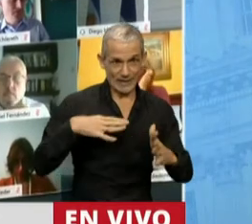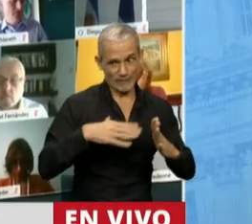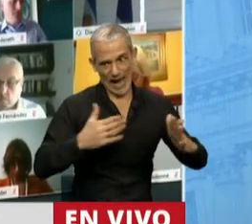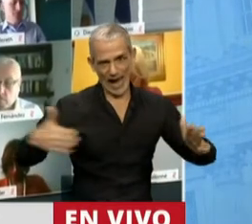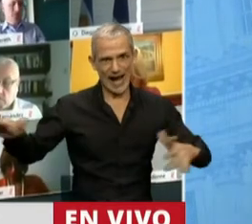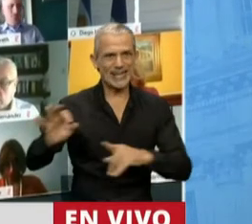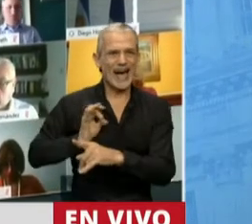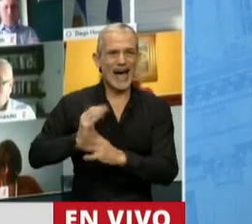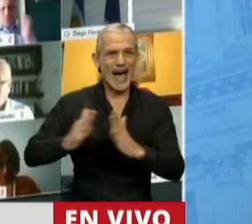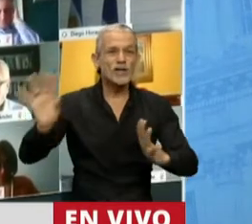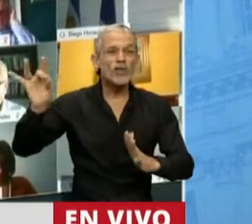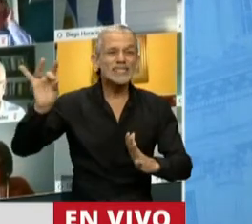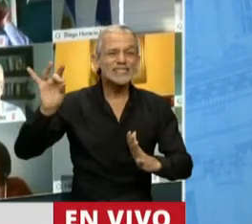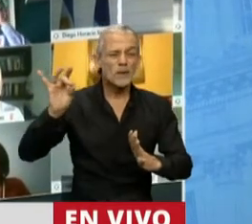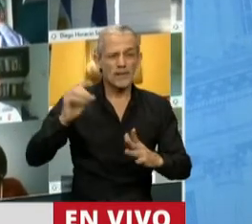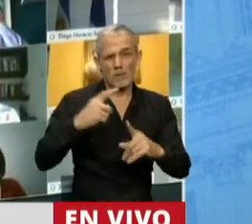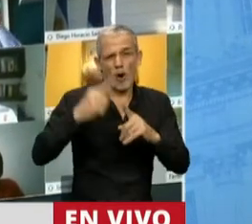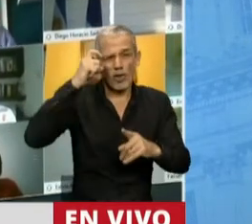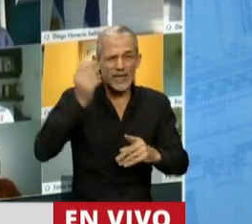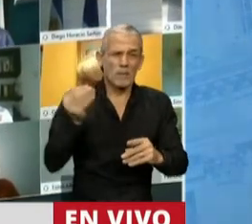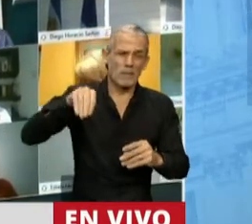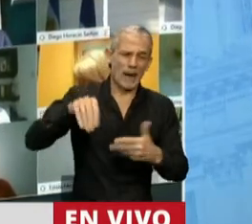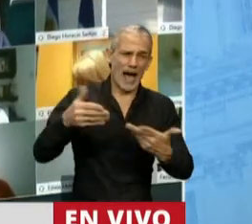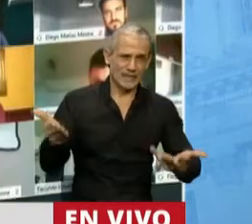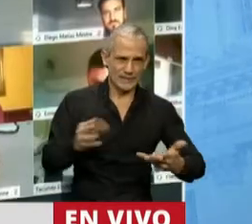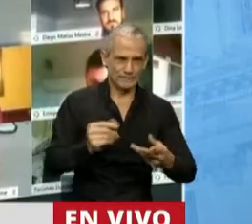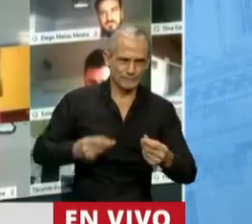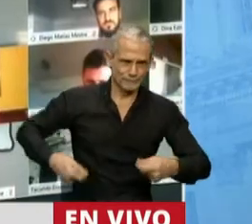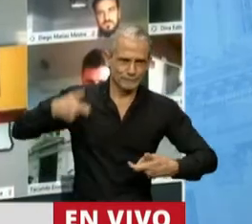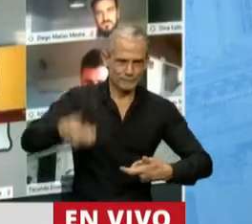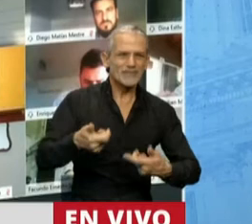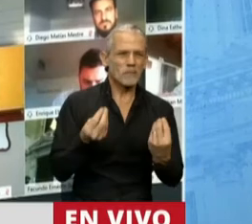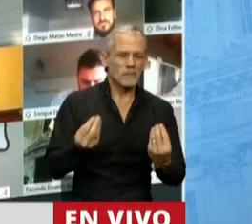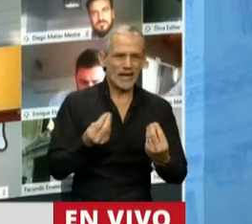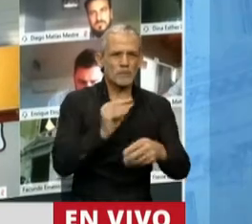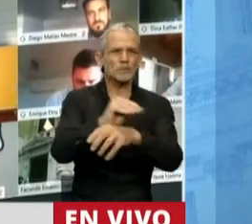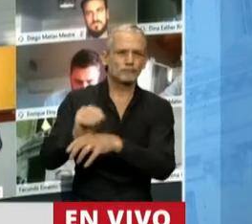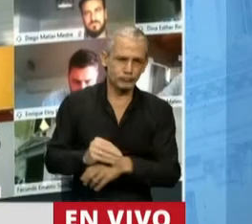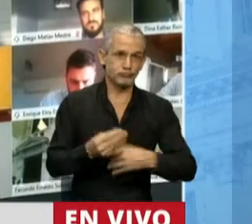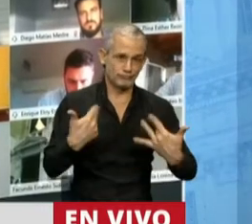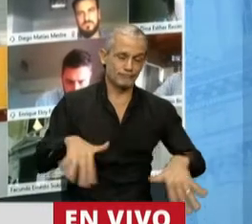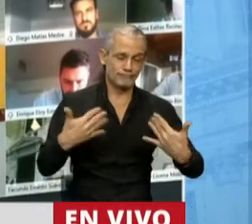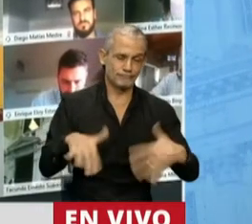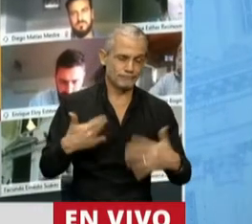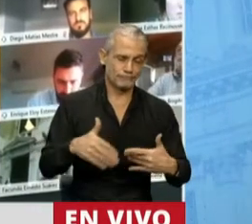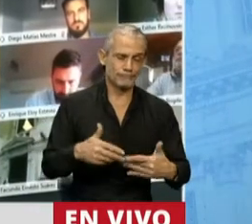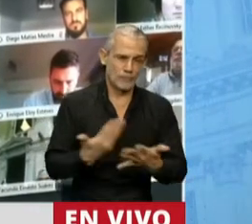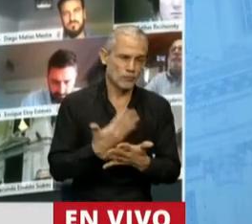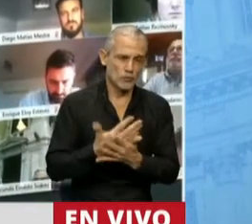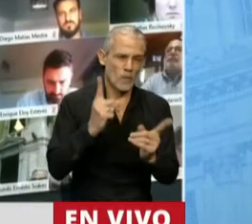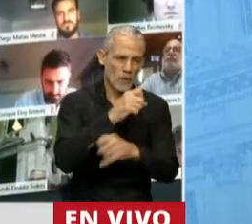terminaremos el año con 10 veces más inversión en este tema de apoyo a muchos argentinos que lamentablemente la están pasando